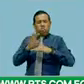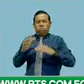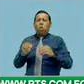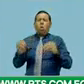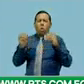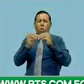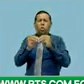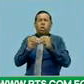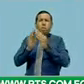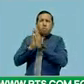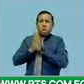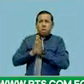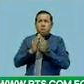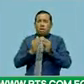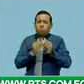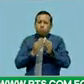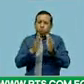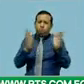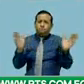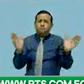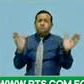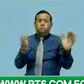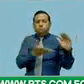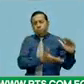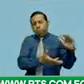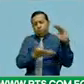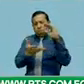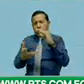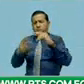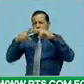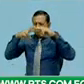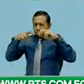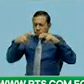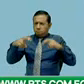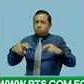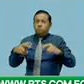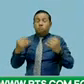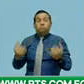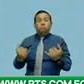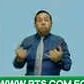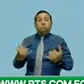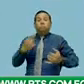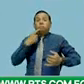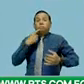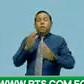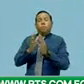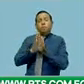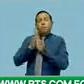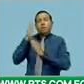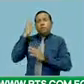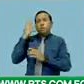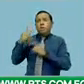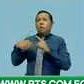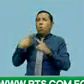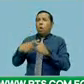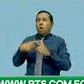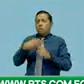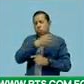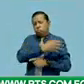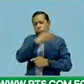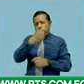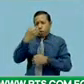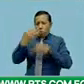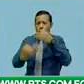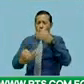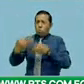haciendo. Para tal efecto, la solicitud fue dirigida a la Corte Nacional de Justicia pidiendo fecha y hora para la realización de una audiencia para la reapertura del